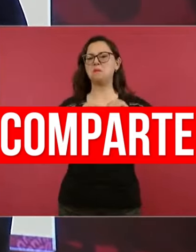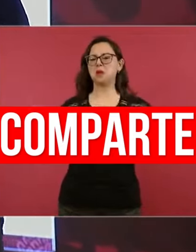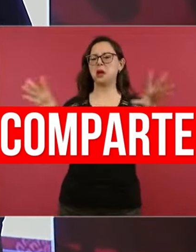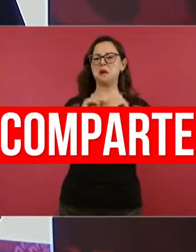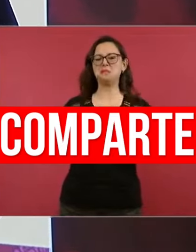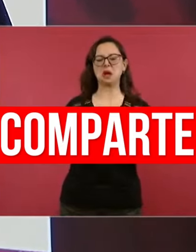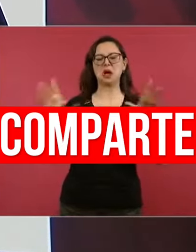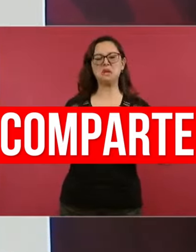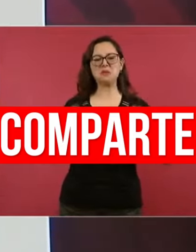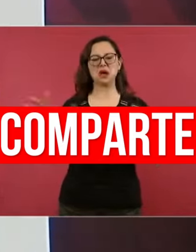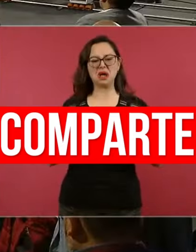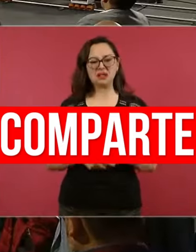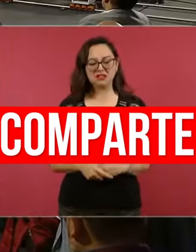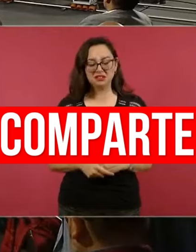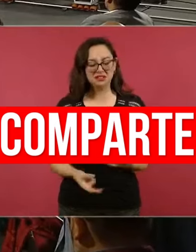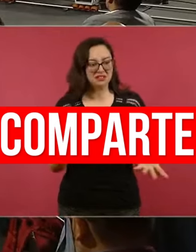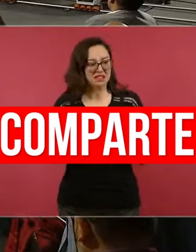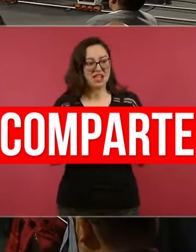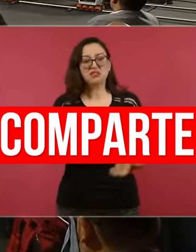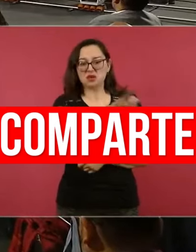Por eso